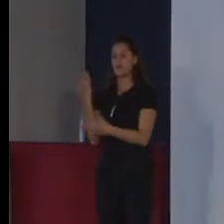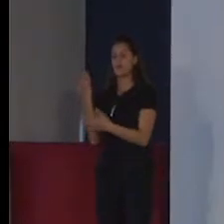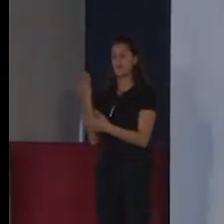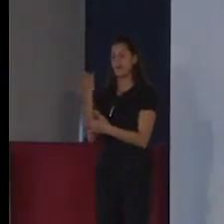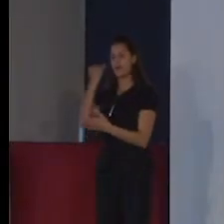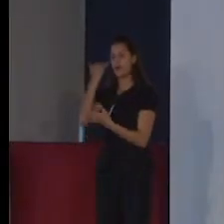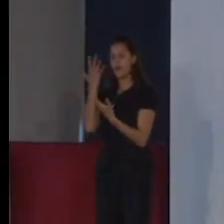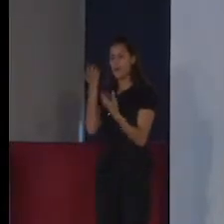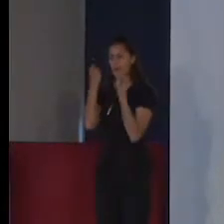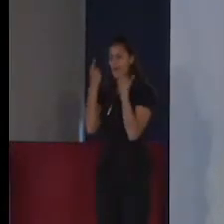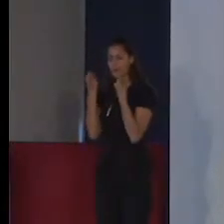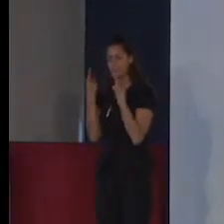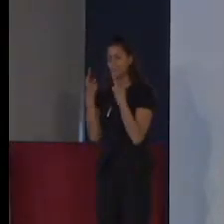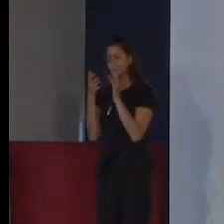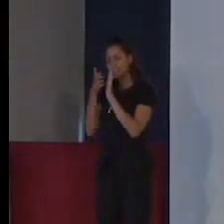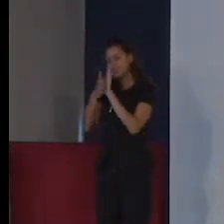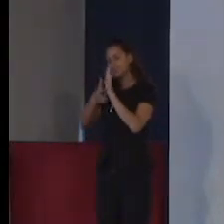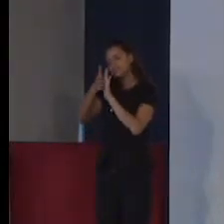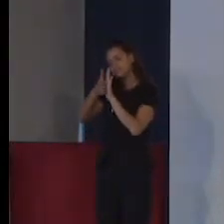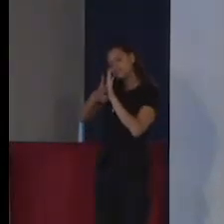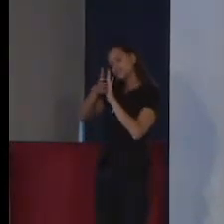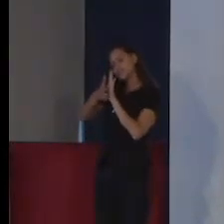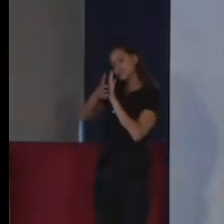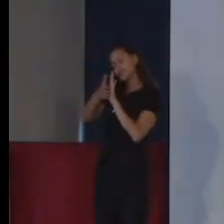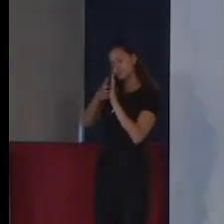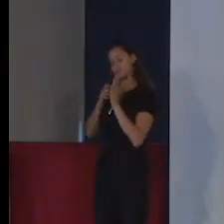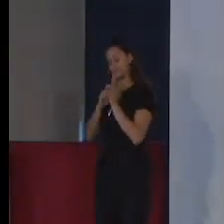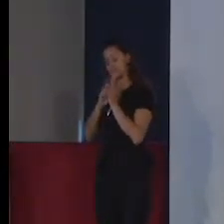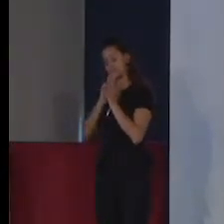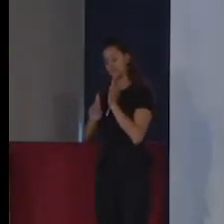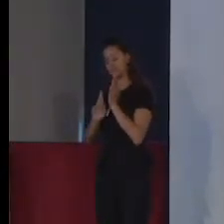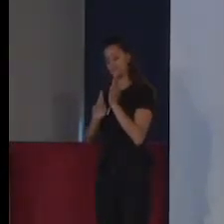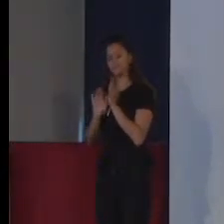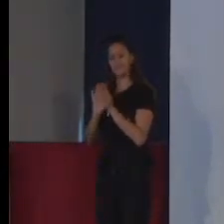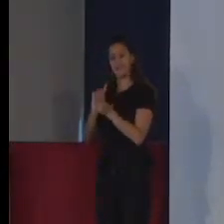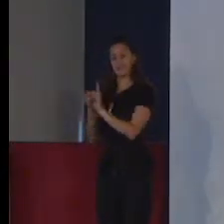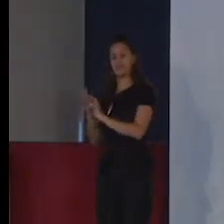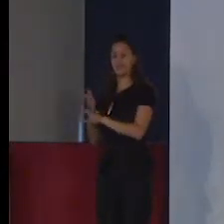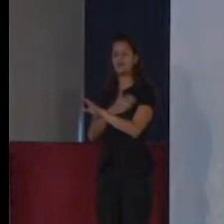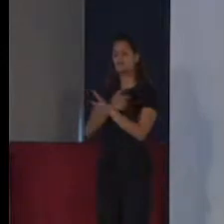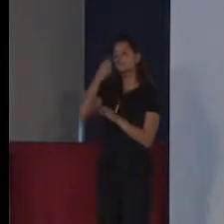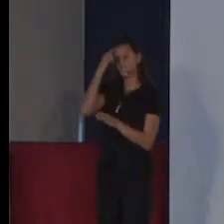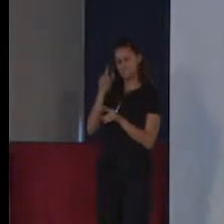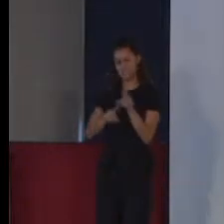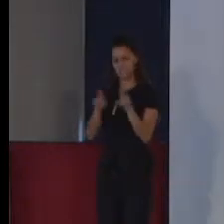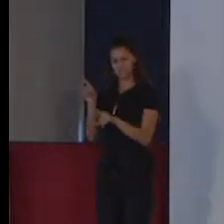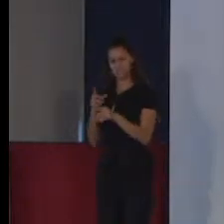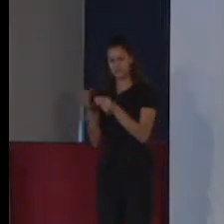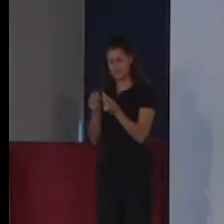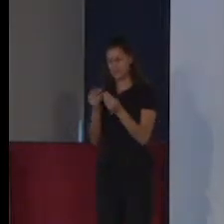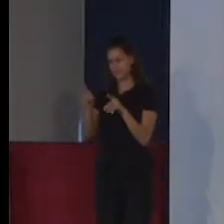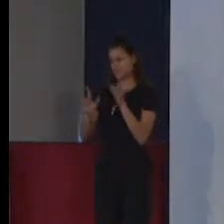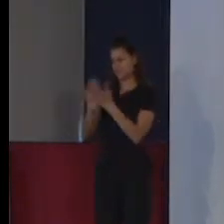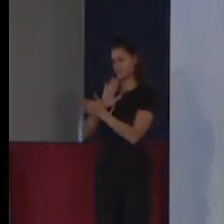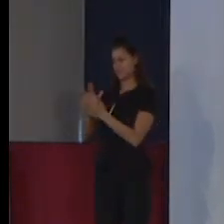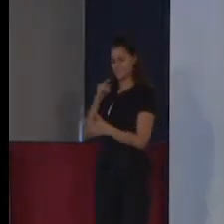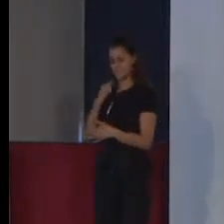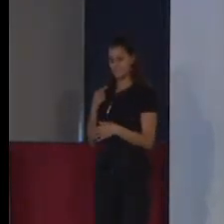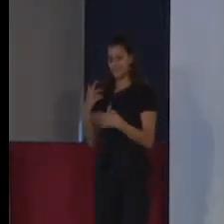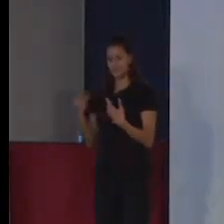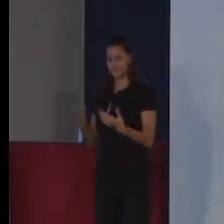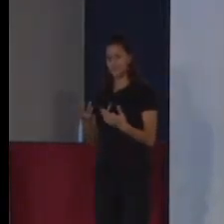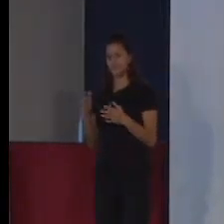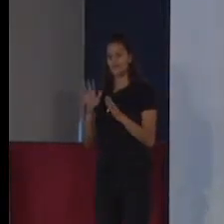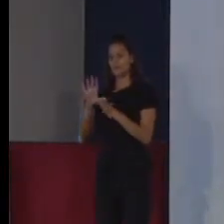entender el diagnóstico. Es un diagnóstico que supera esa lectura que algunos de ustedes como compañeros ahorita planteaban, y es cómo